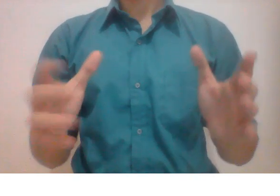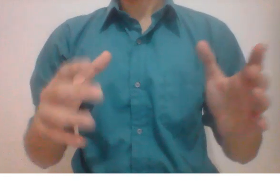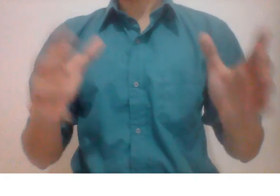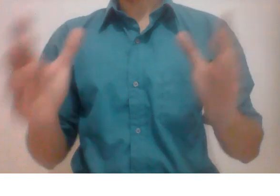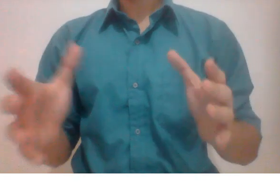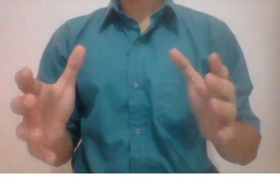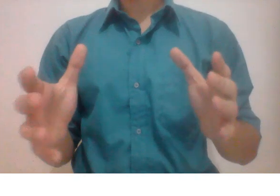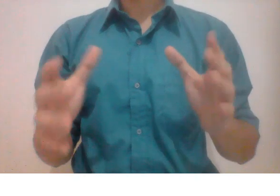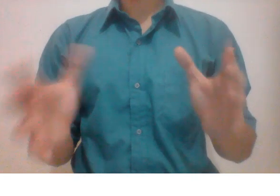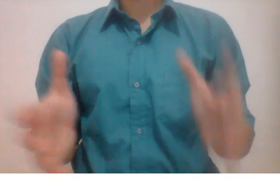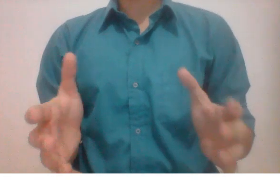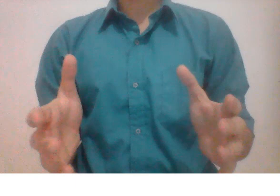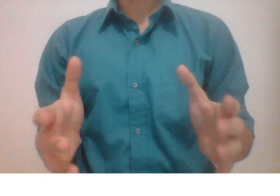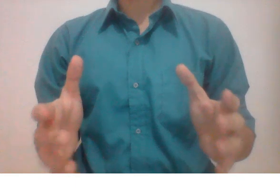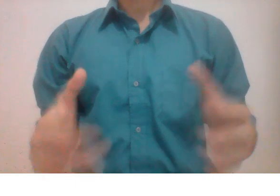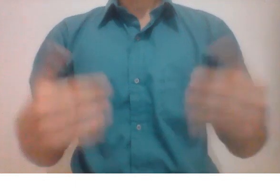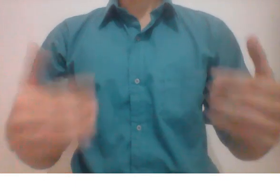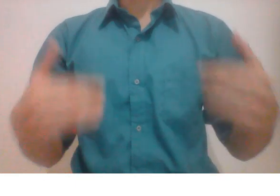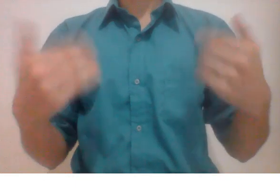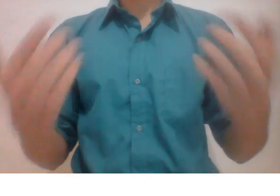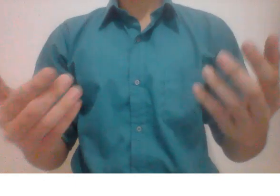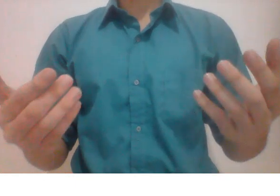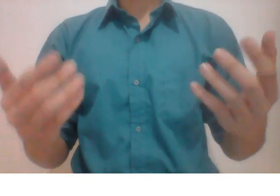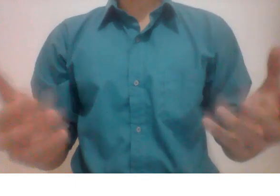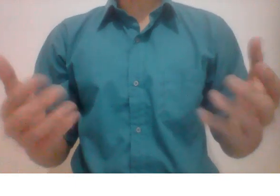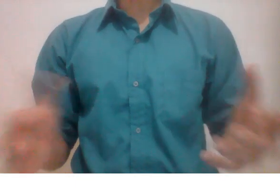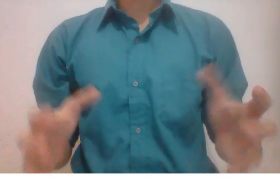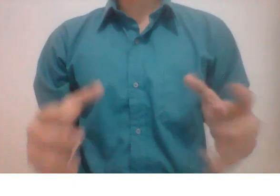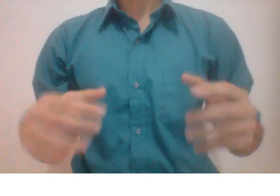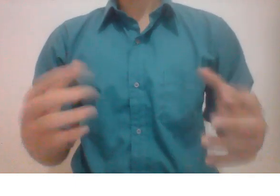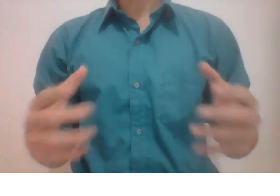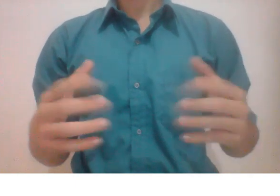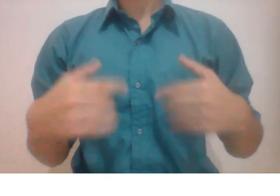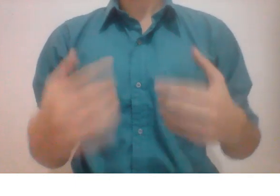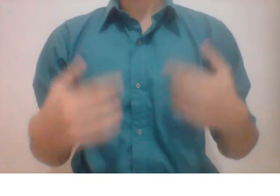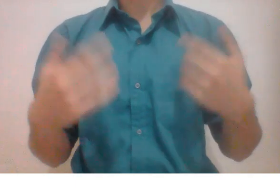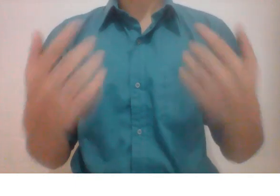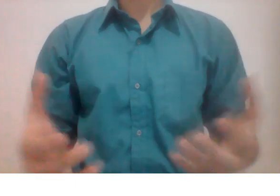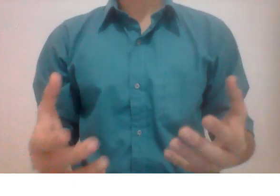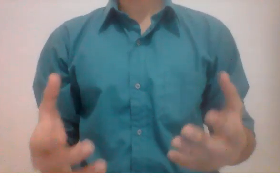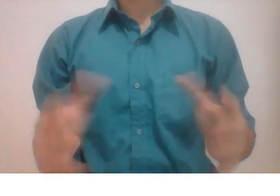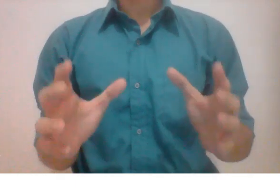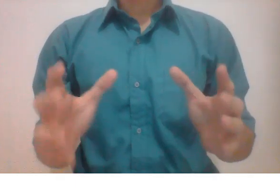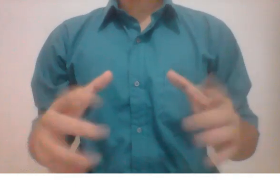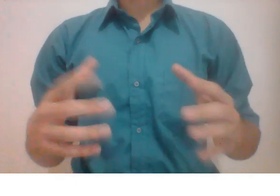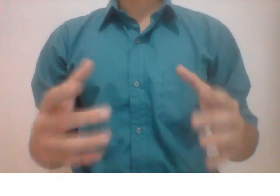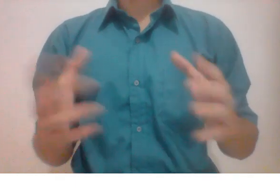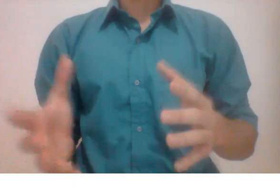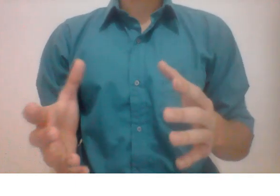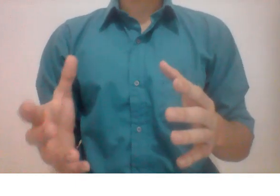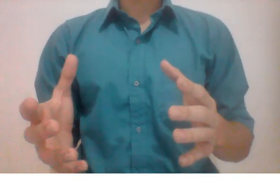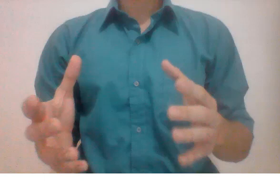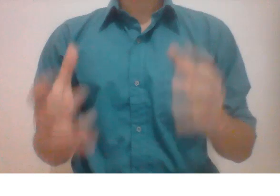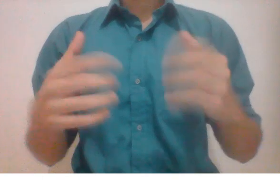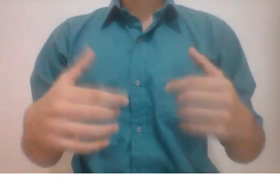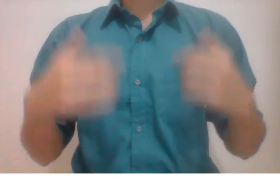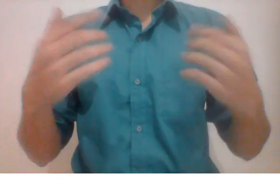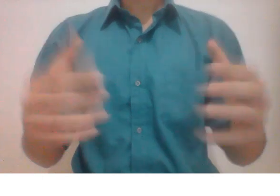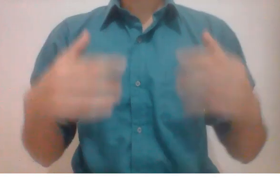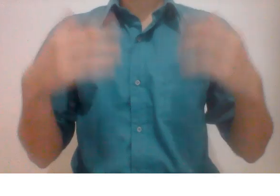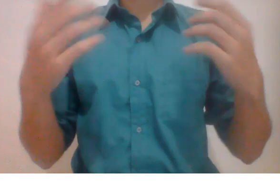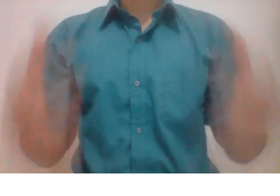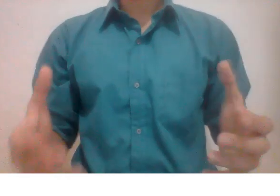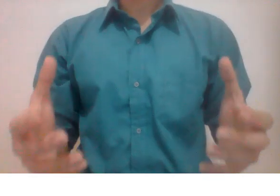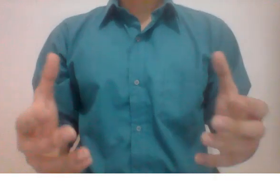hacer la derecha hacia el actual gobierno. Pero lo divertido de esto es que cada vez que quieren hacer un embate hacia el actual gobierno, siempre